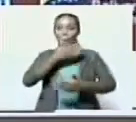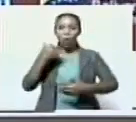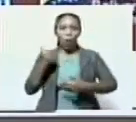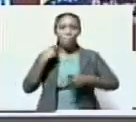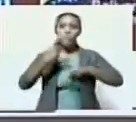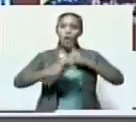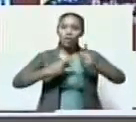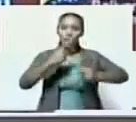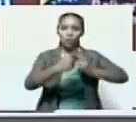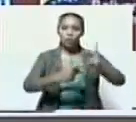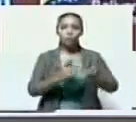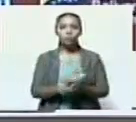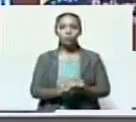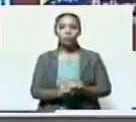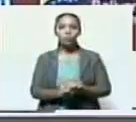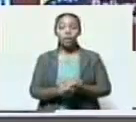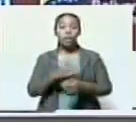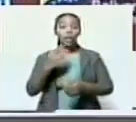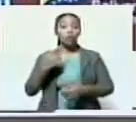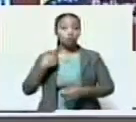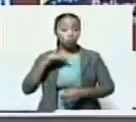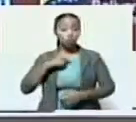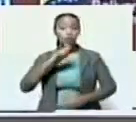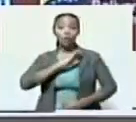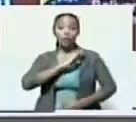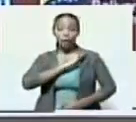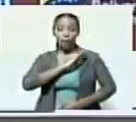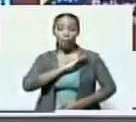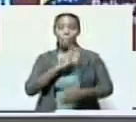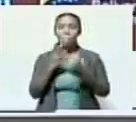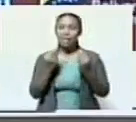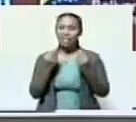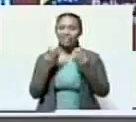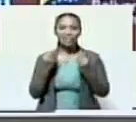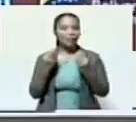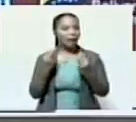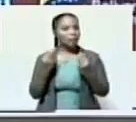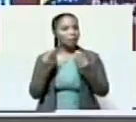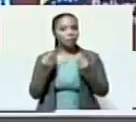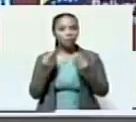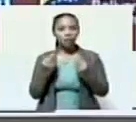procesos. Vaya que hemos tenido bastante